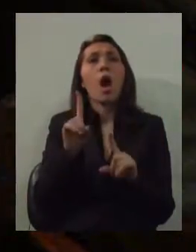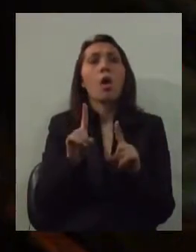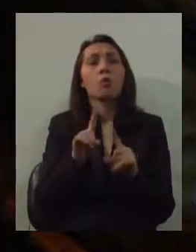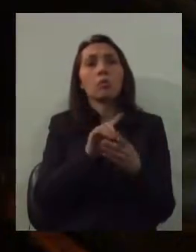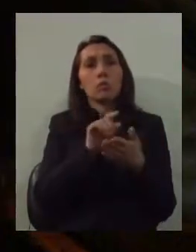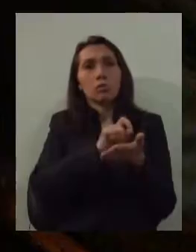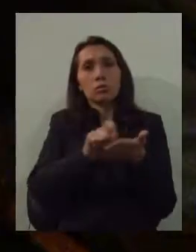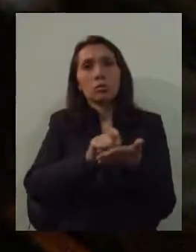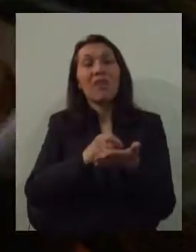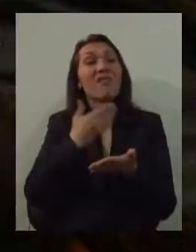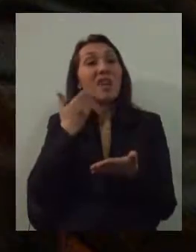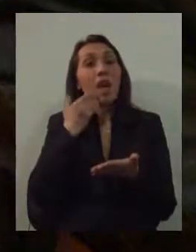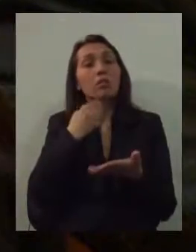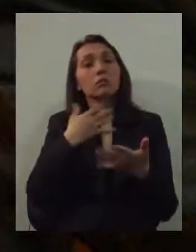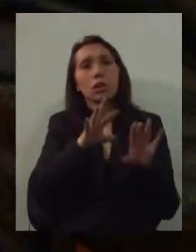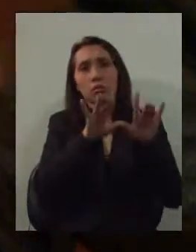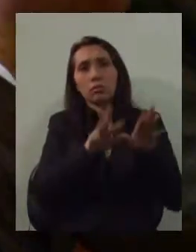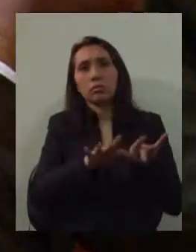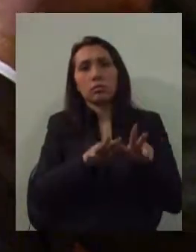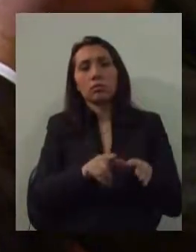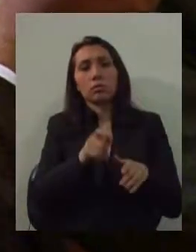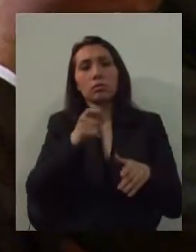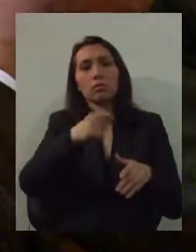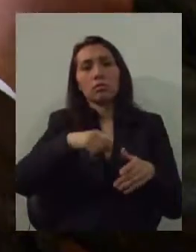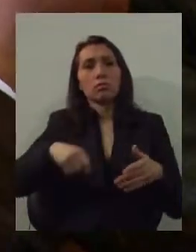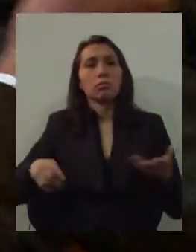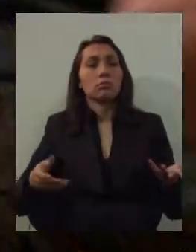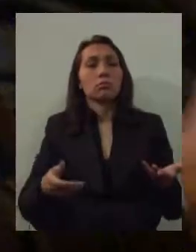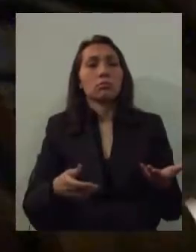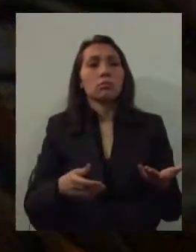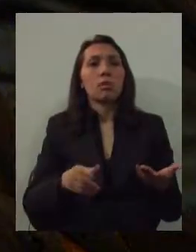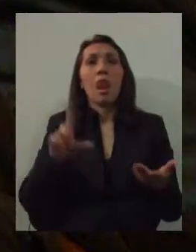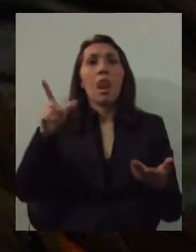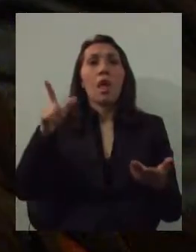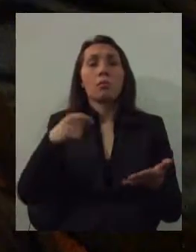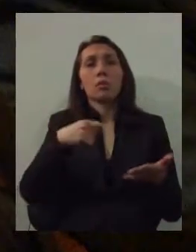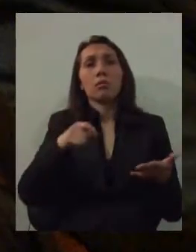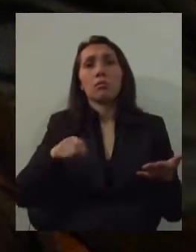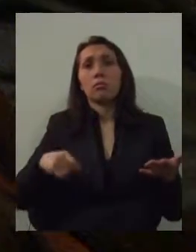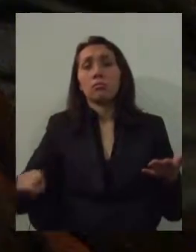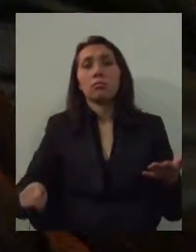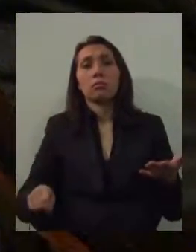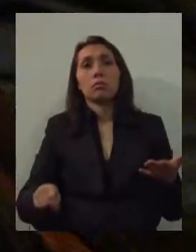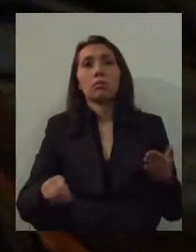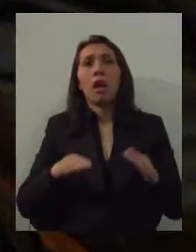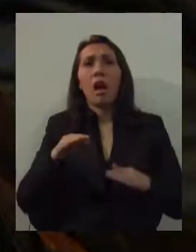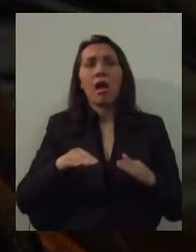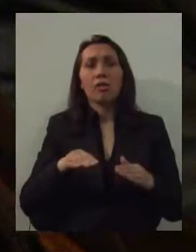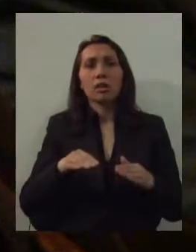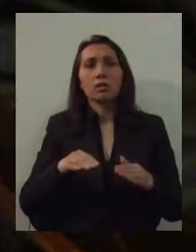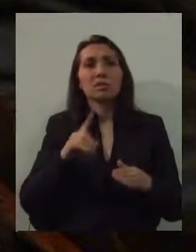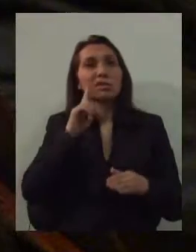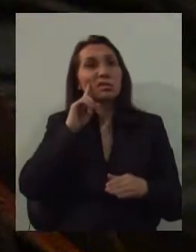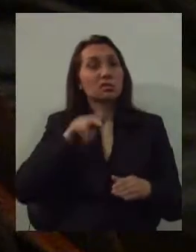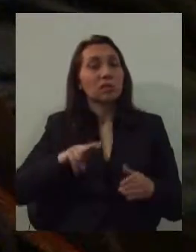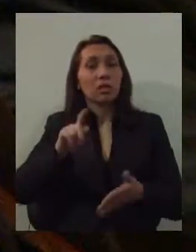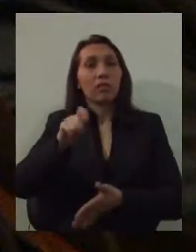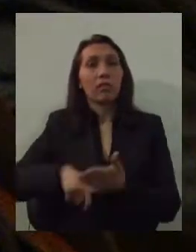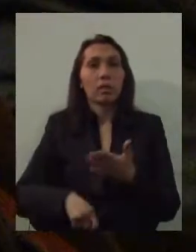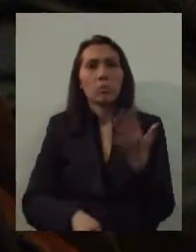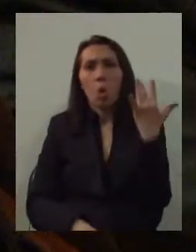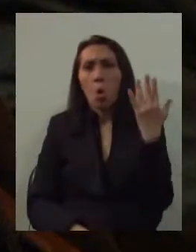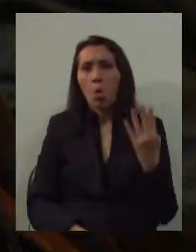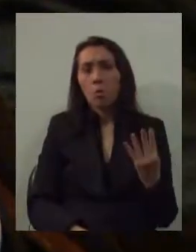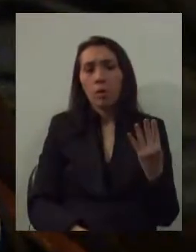los espacios en blanco, hechos con una birome, un lápiz, como dicen ustedes, y a veces ni siquiera tienen firma, porque aparece un